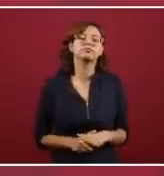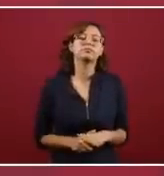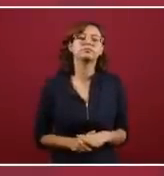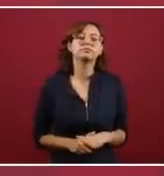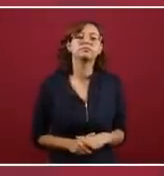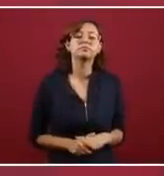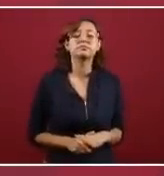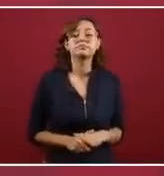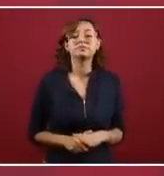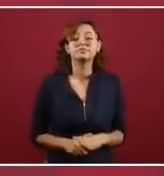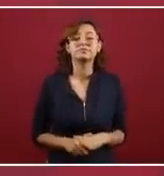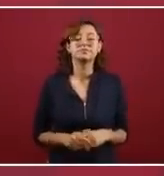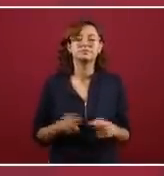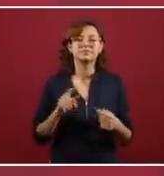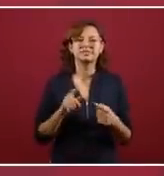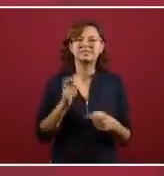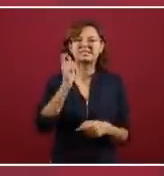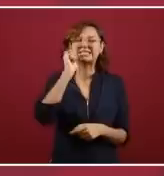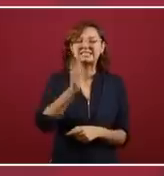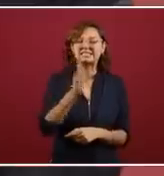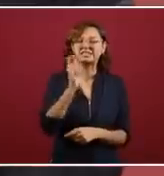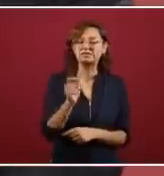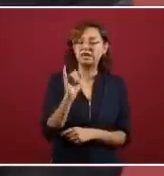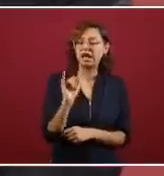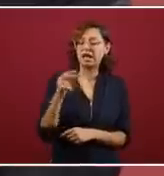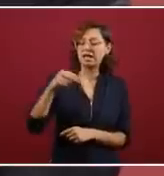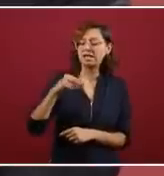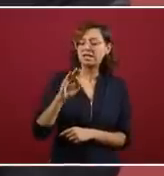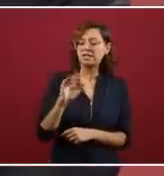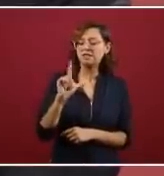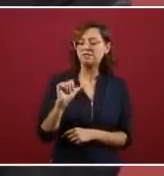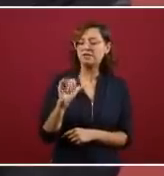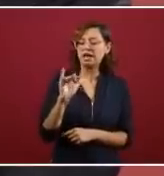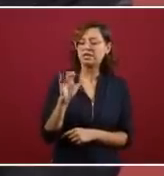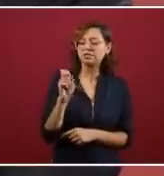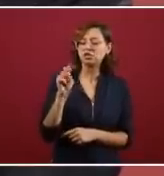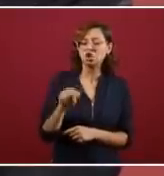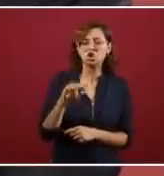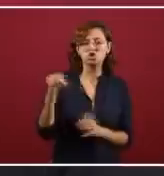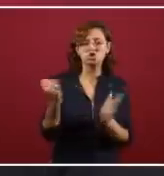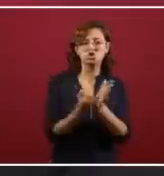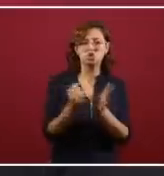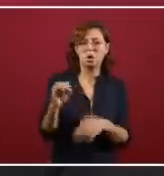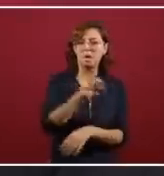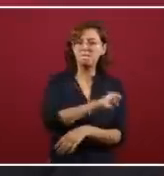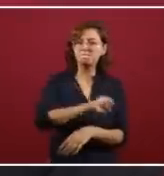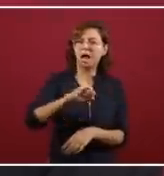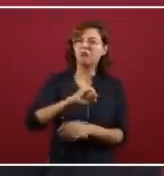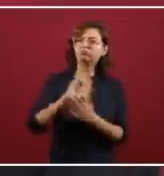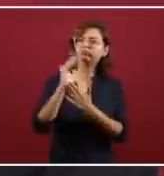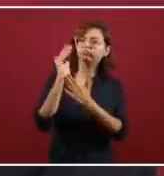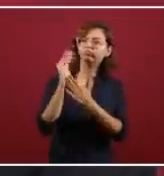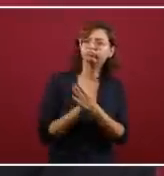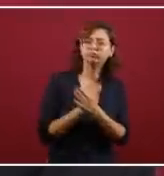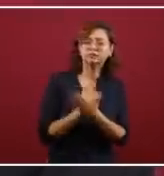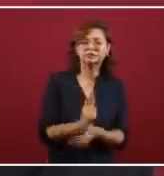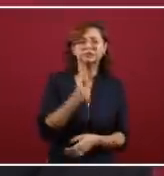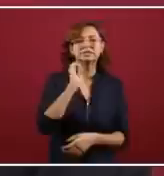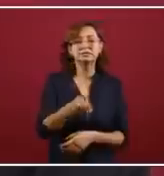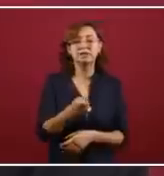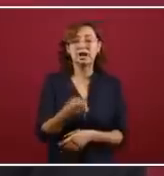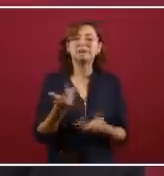se deteriora menos el ingreso de los trabajadores y de todos los